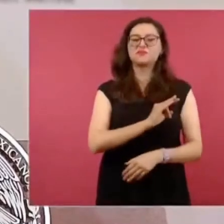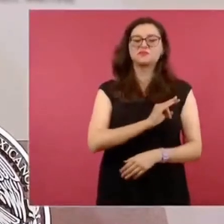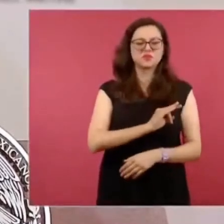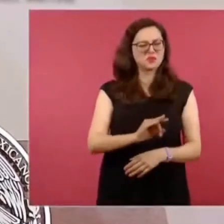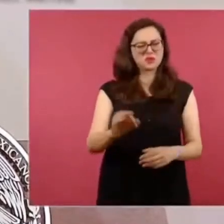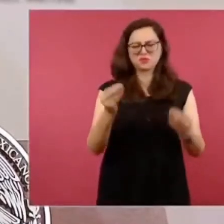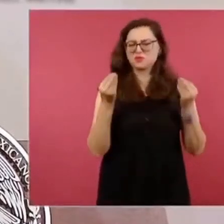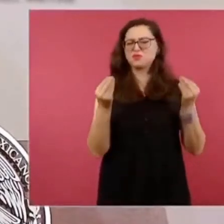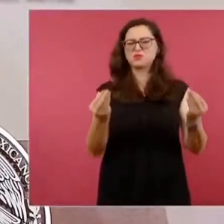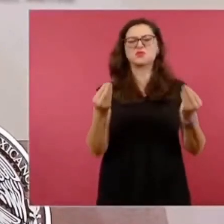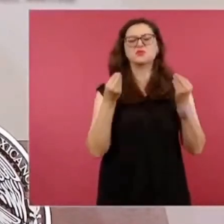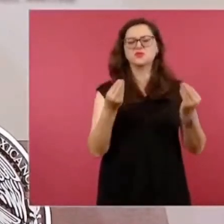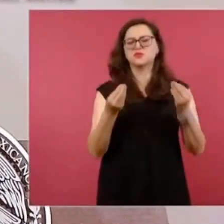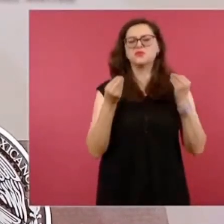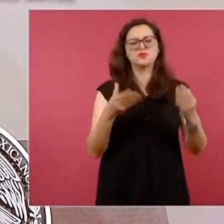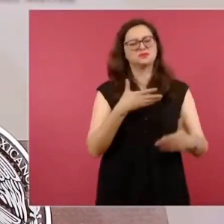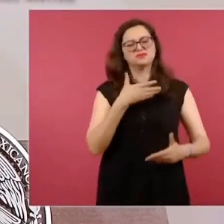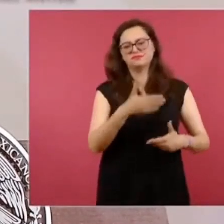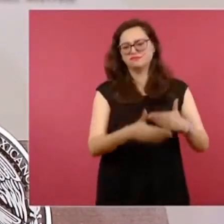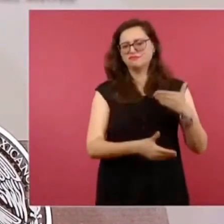mucho. Yo estoy